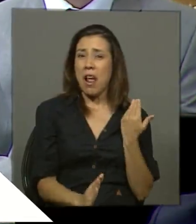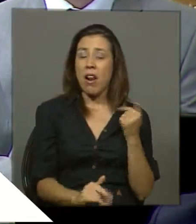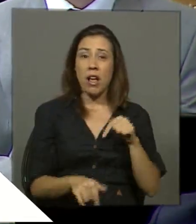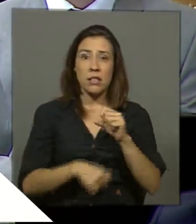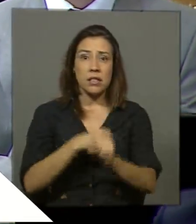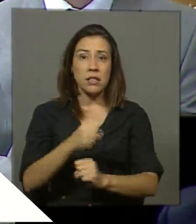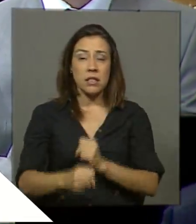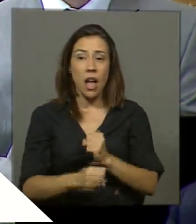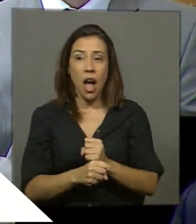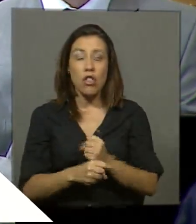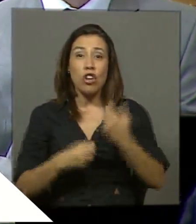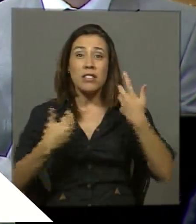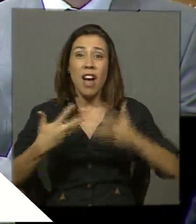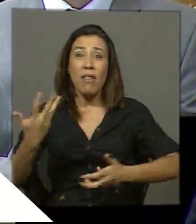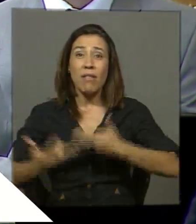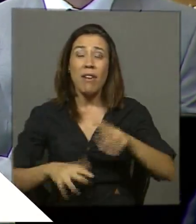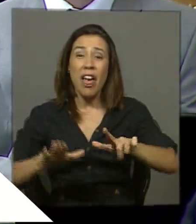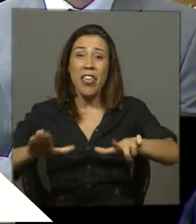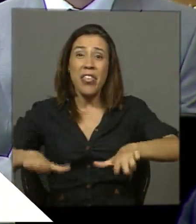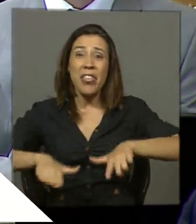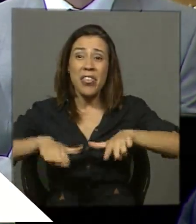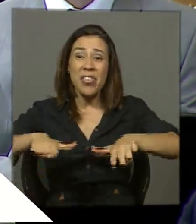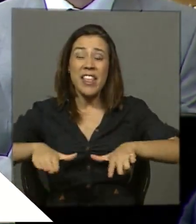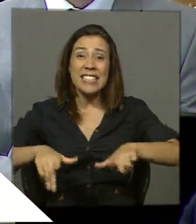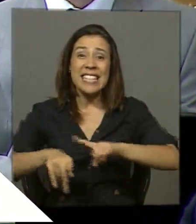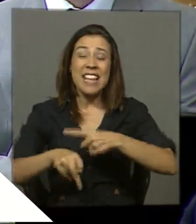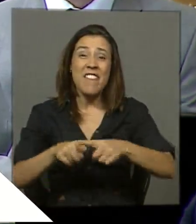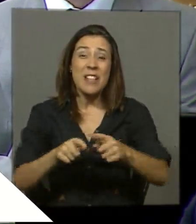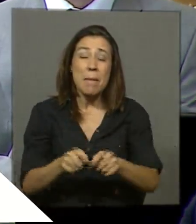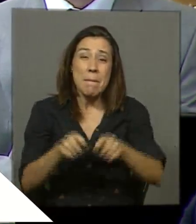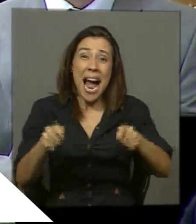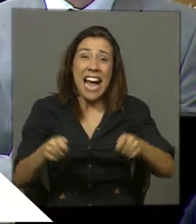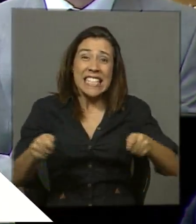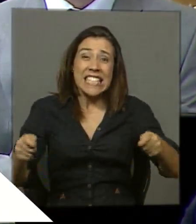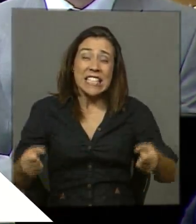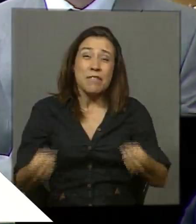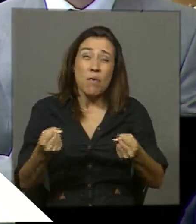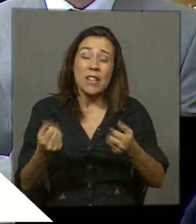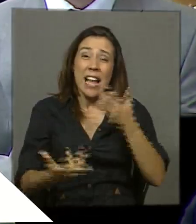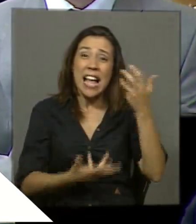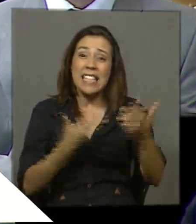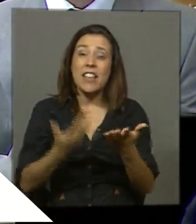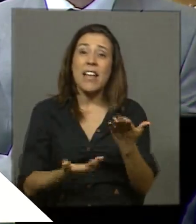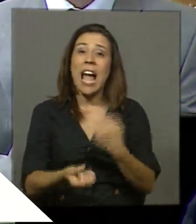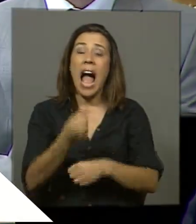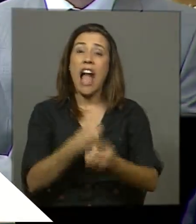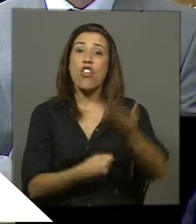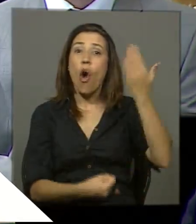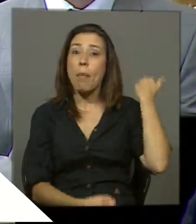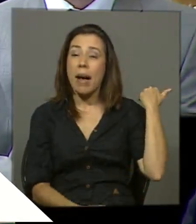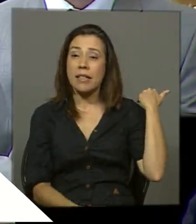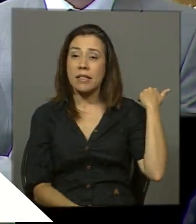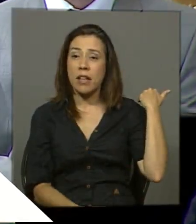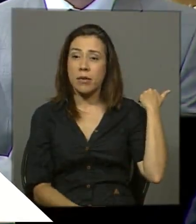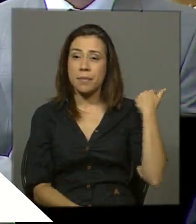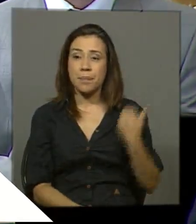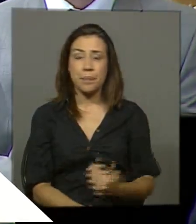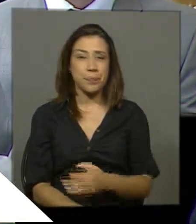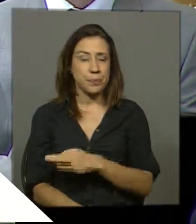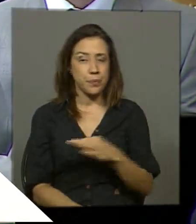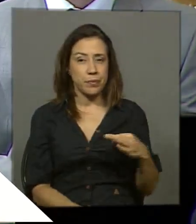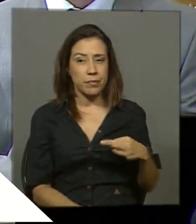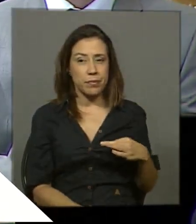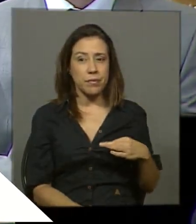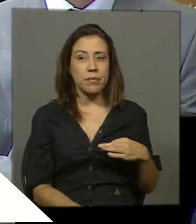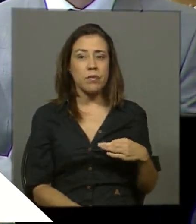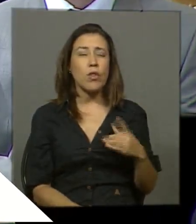año se ha quemado 17 veces más incendios que en el año anterior ministro ministro de